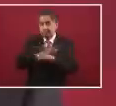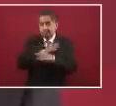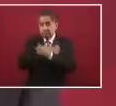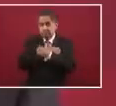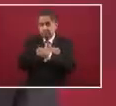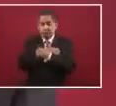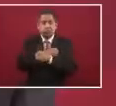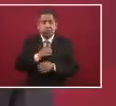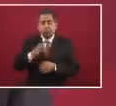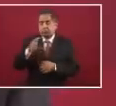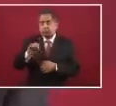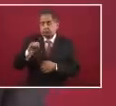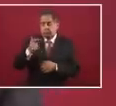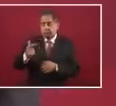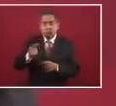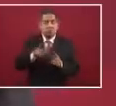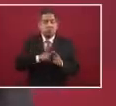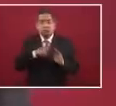pasaron